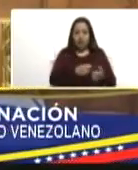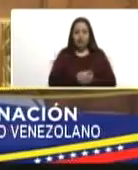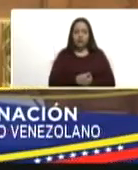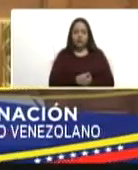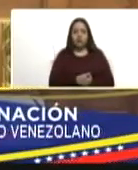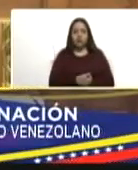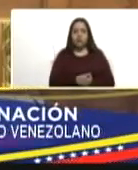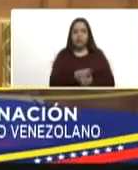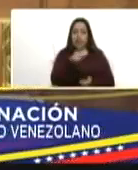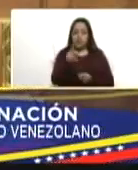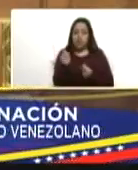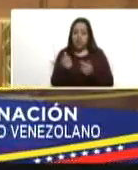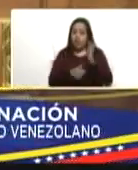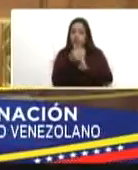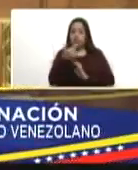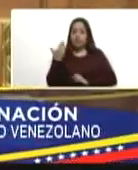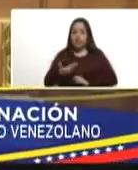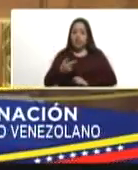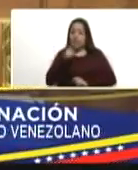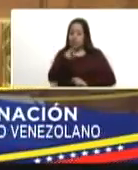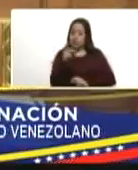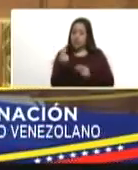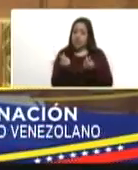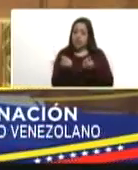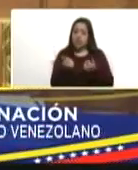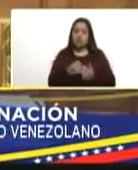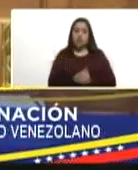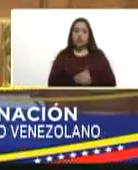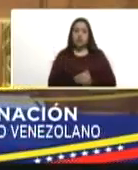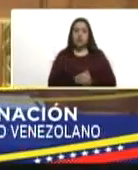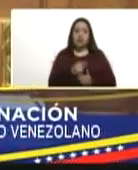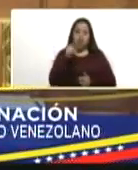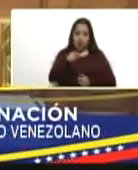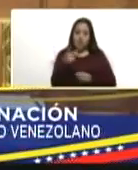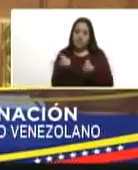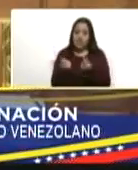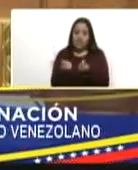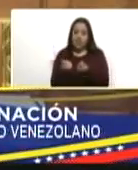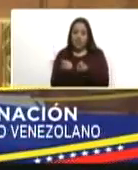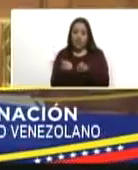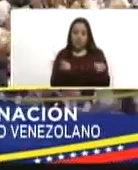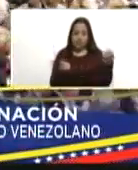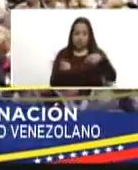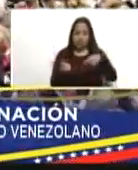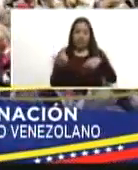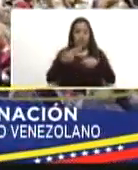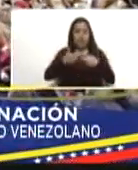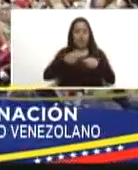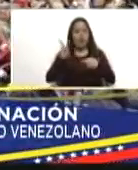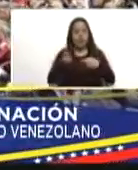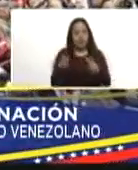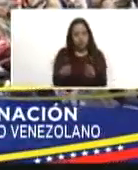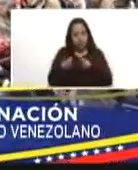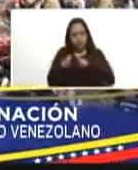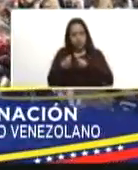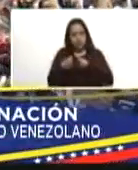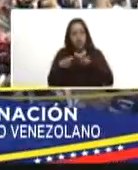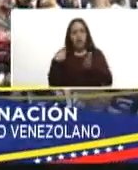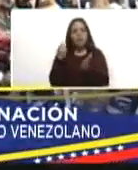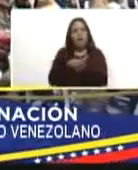Y con esta platica con esta platica